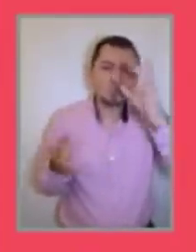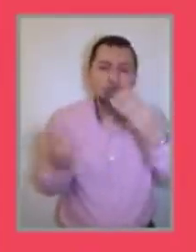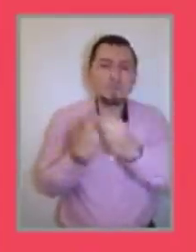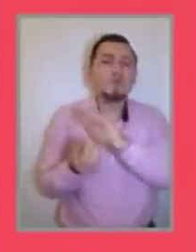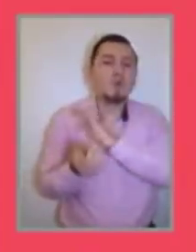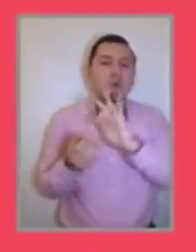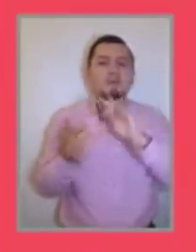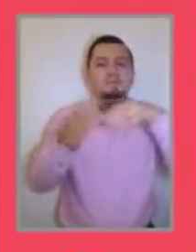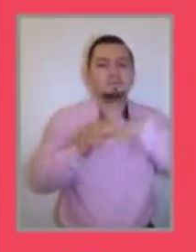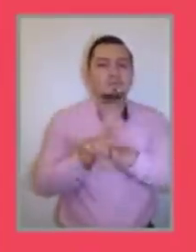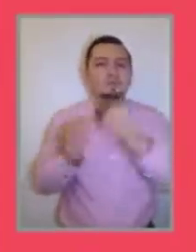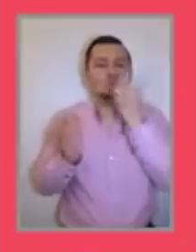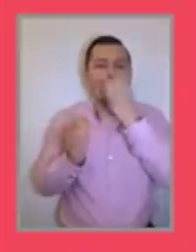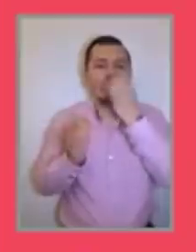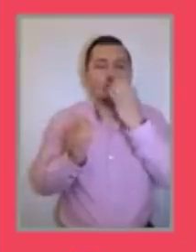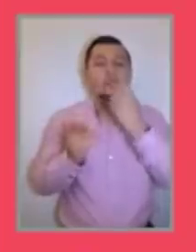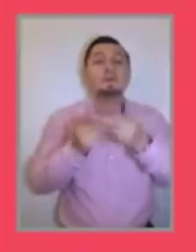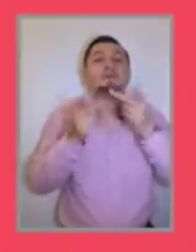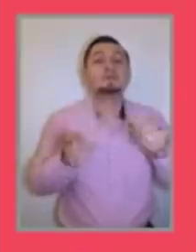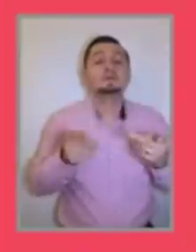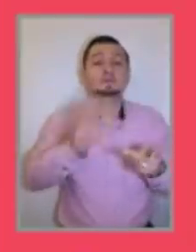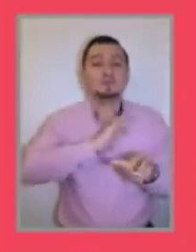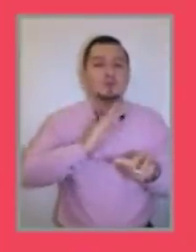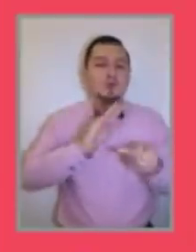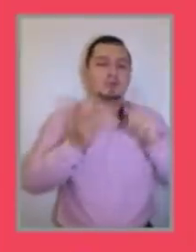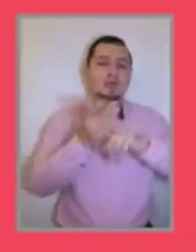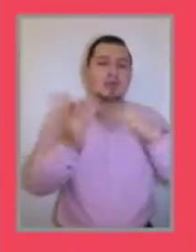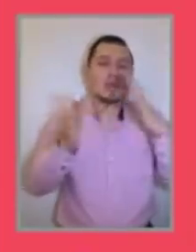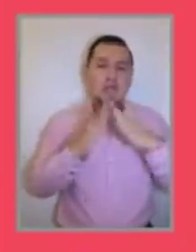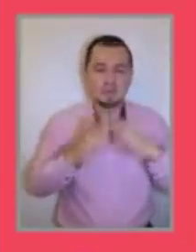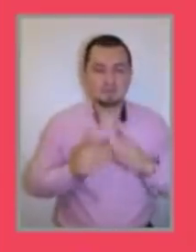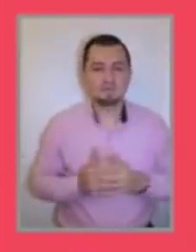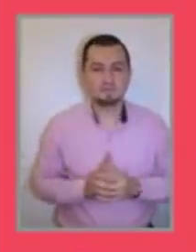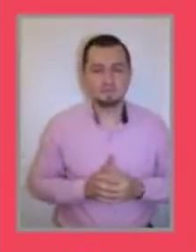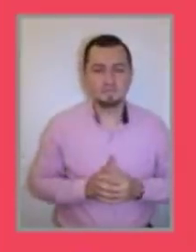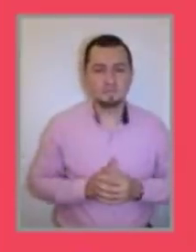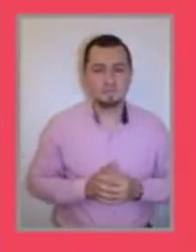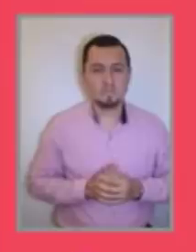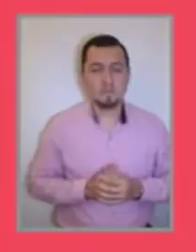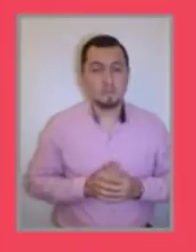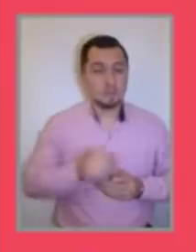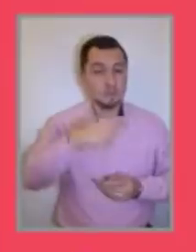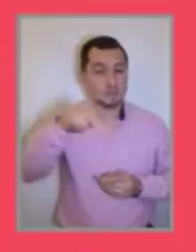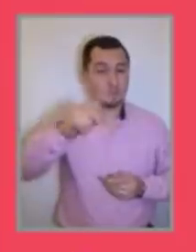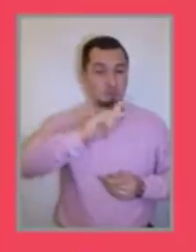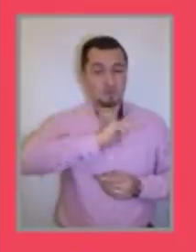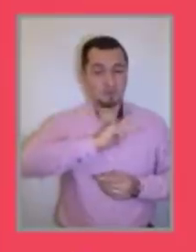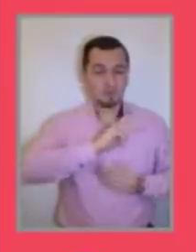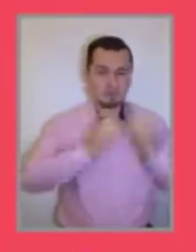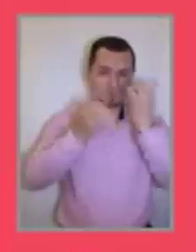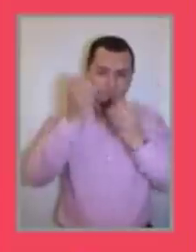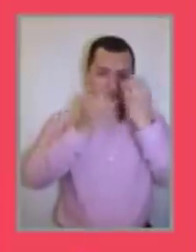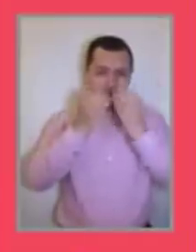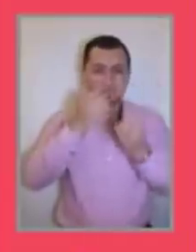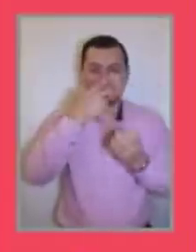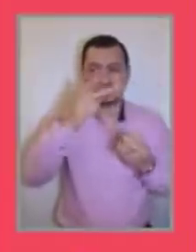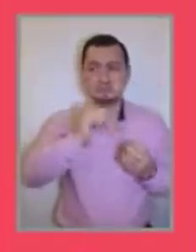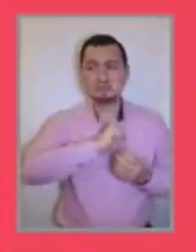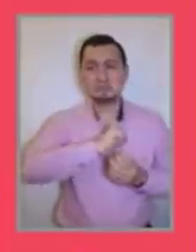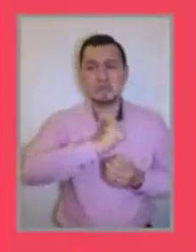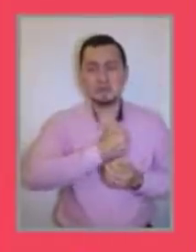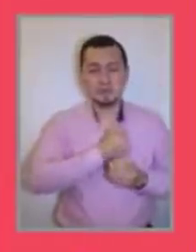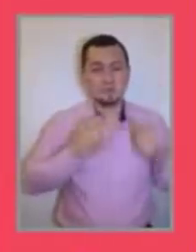la presencialidad o seguir con actividades desde casa. Dicho de otra manera, este ejercicio de evaluación de la salud de nuestras maestras y